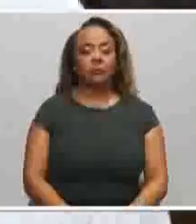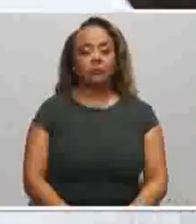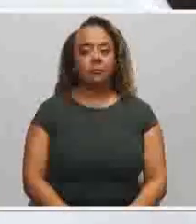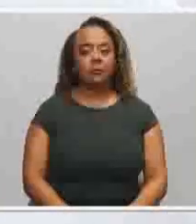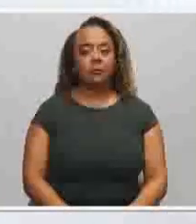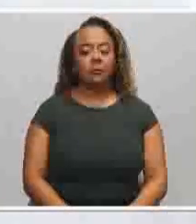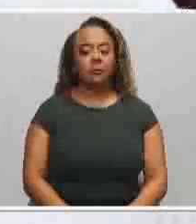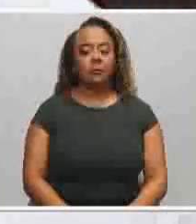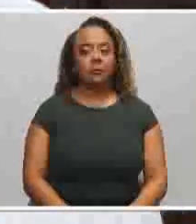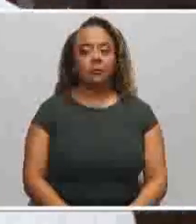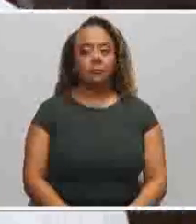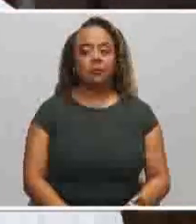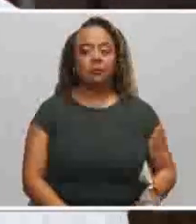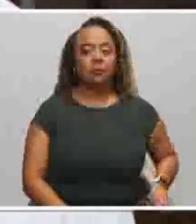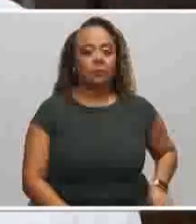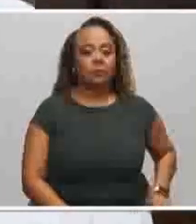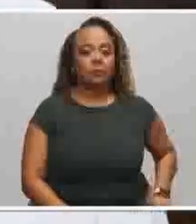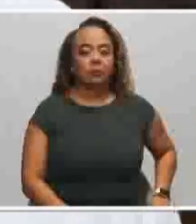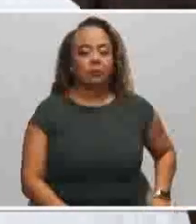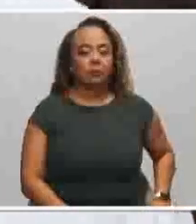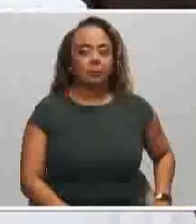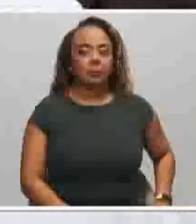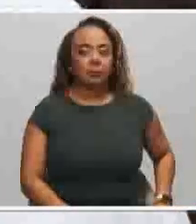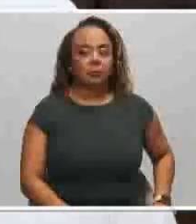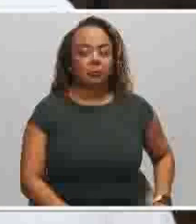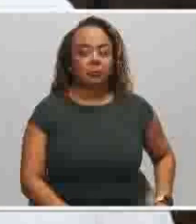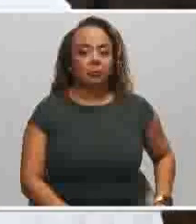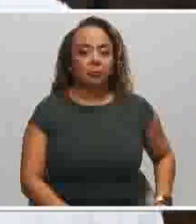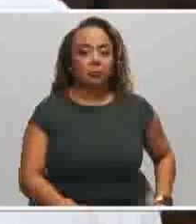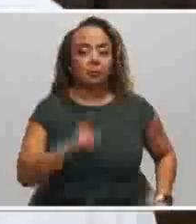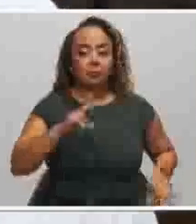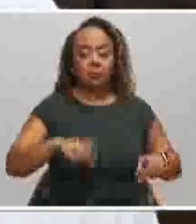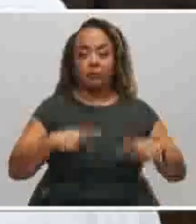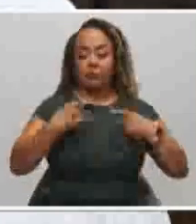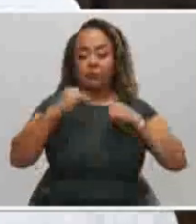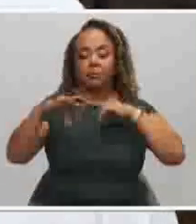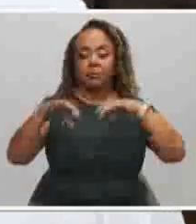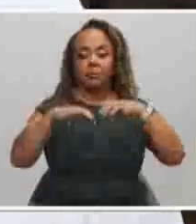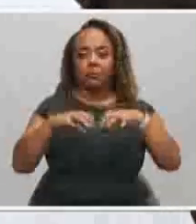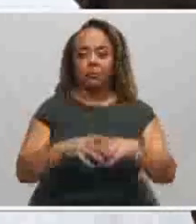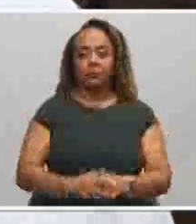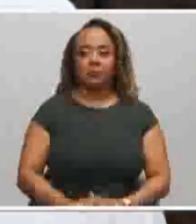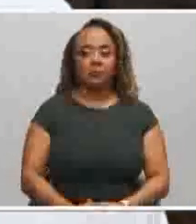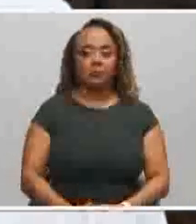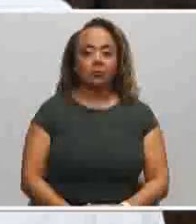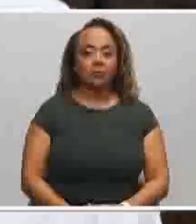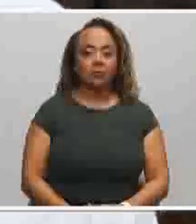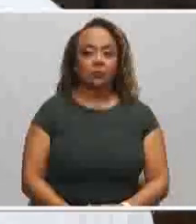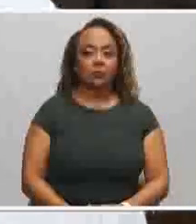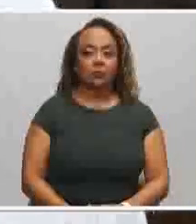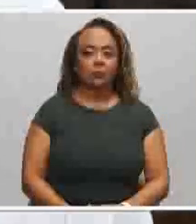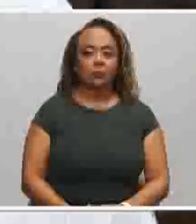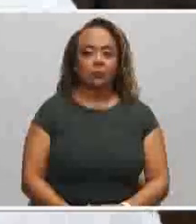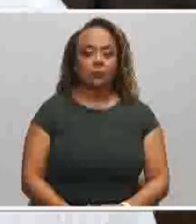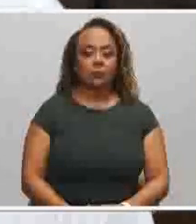Por dicha en la casa nos han inculcado una vida muy activa. Entonces ambos corríamos, hacíamos cualquier deporte, aprendimos a nadar